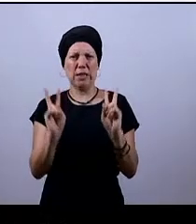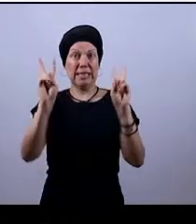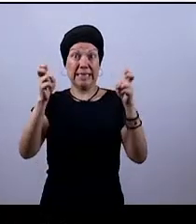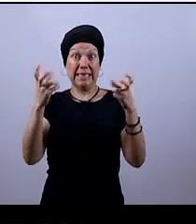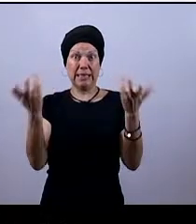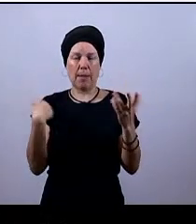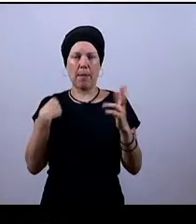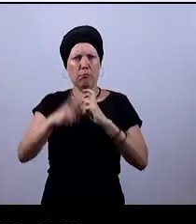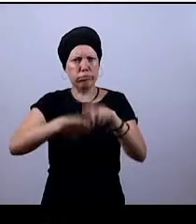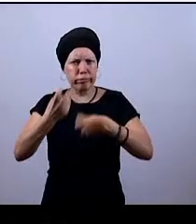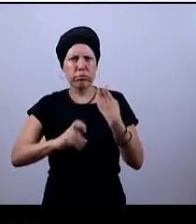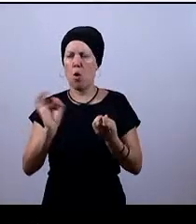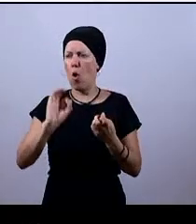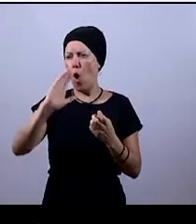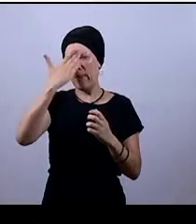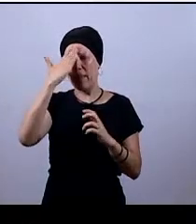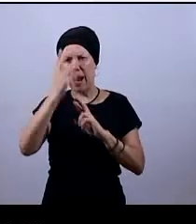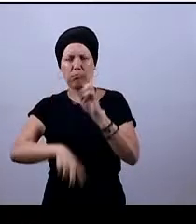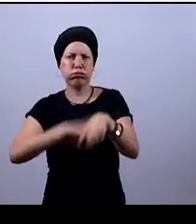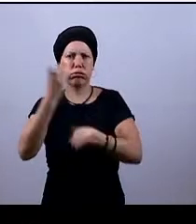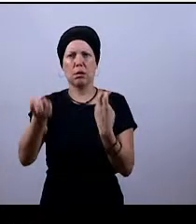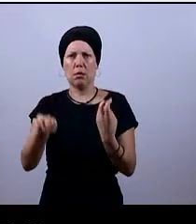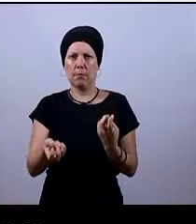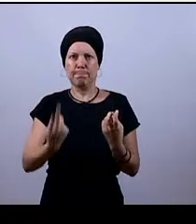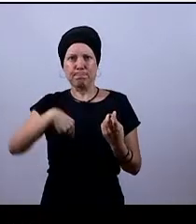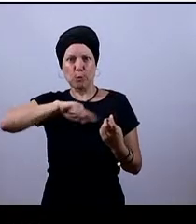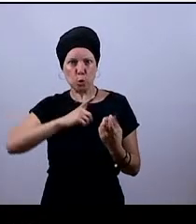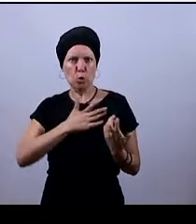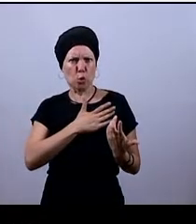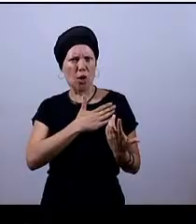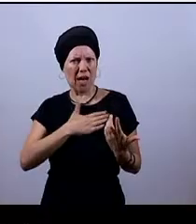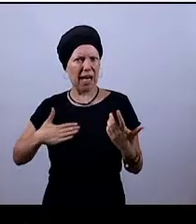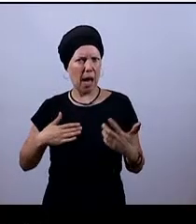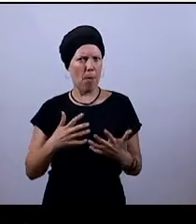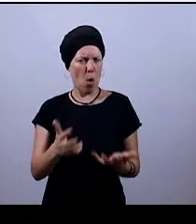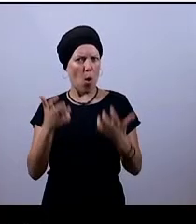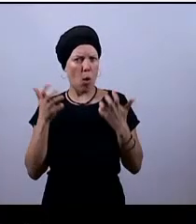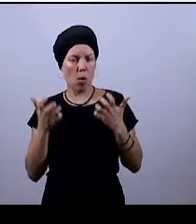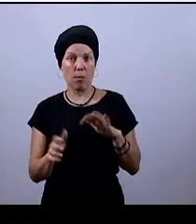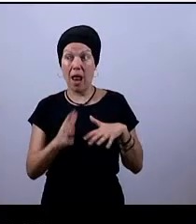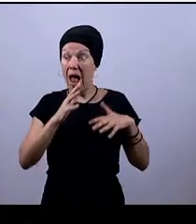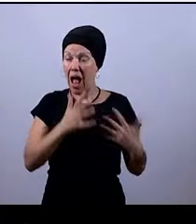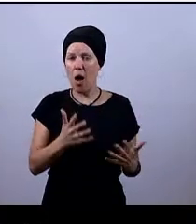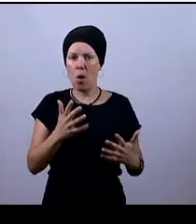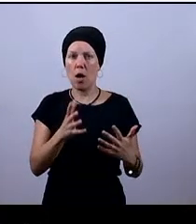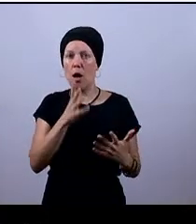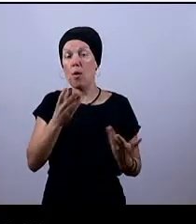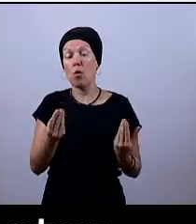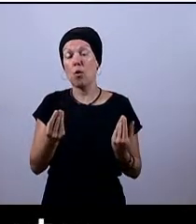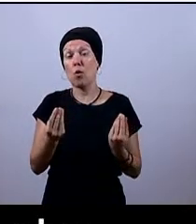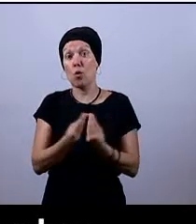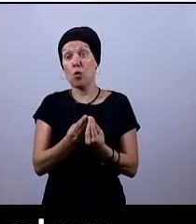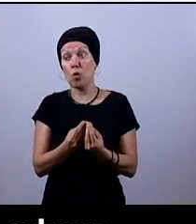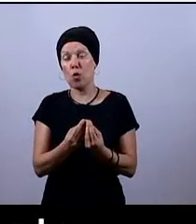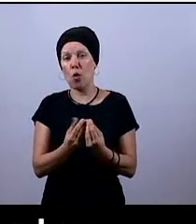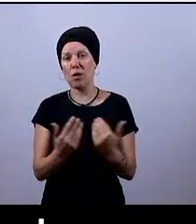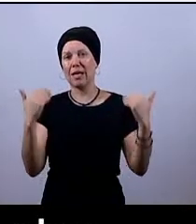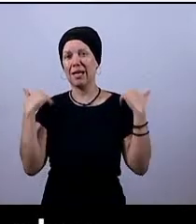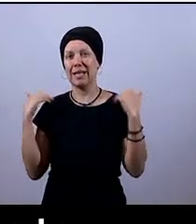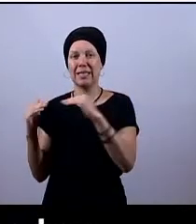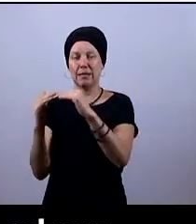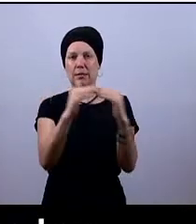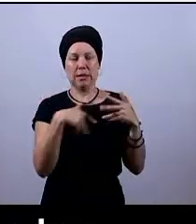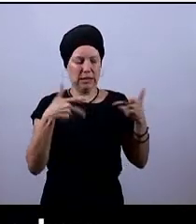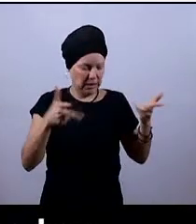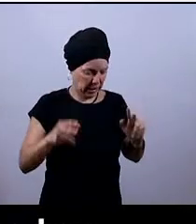distintas reformas o principales reformas que queríamos acometer. Espero que ahora por responsabilidad dejen de mirar las siglas y